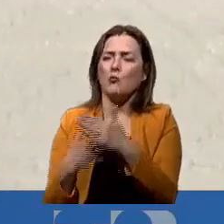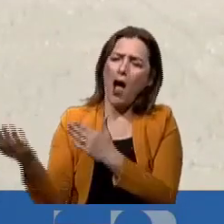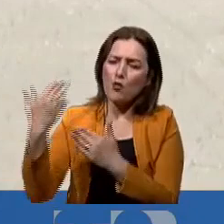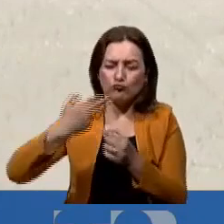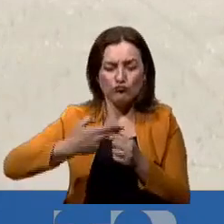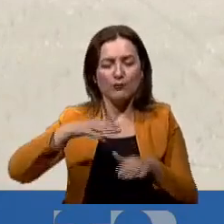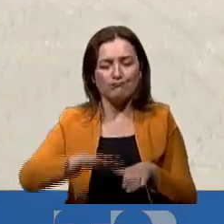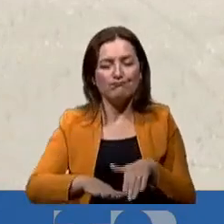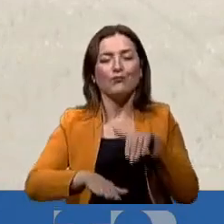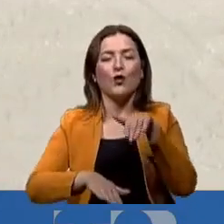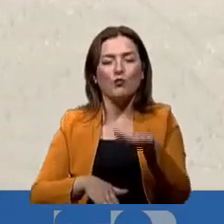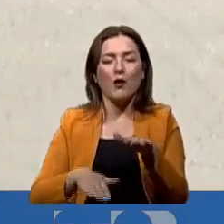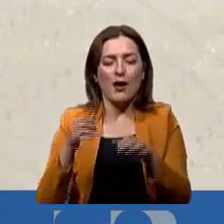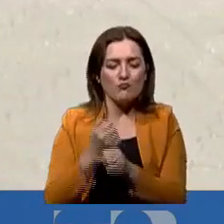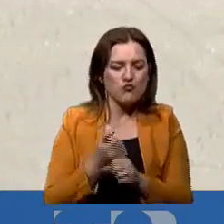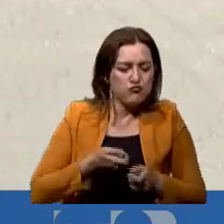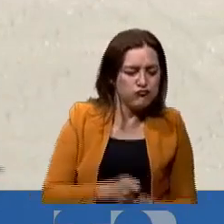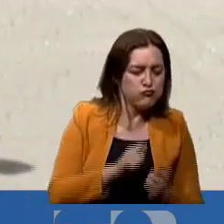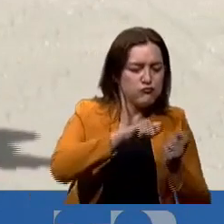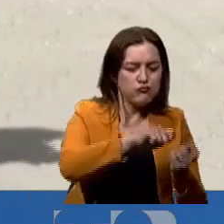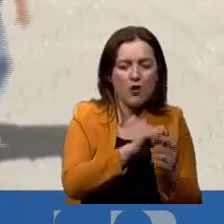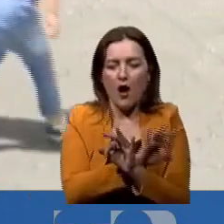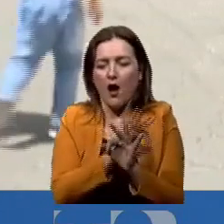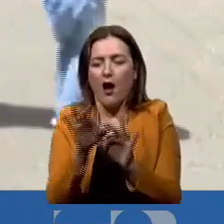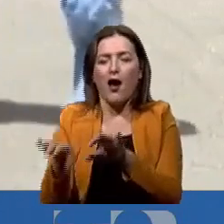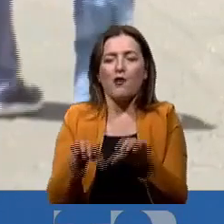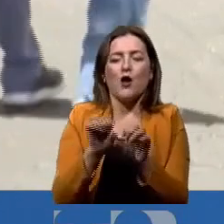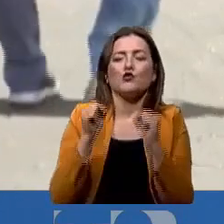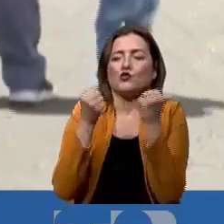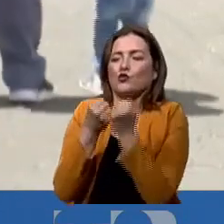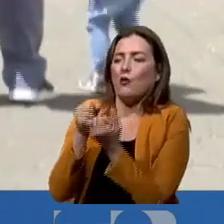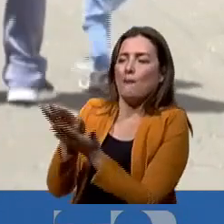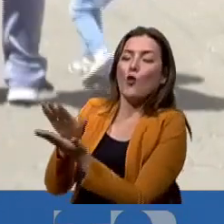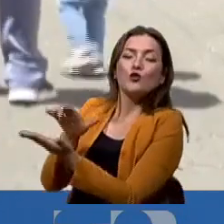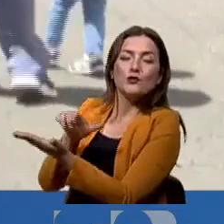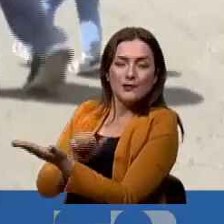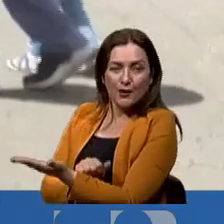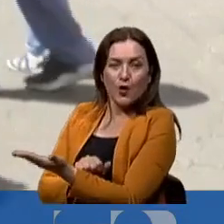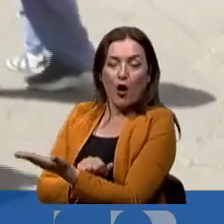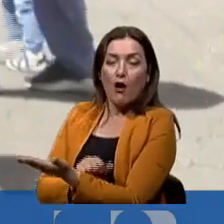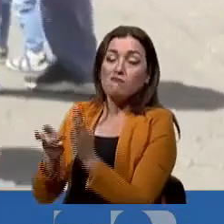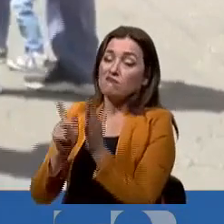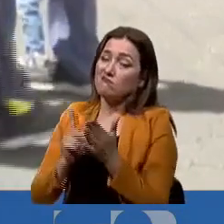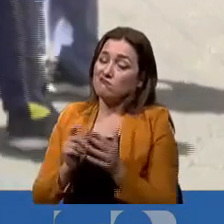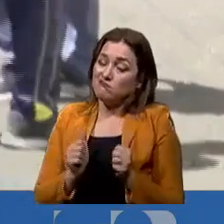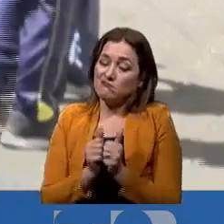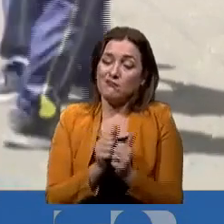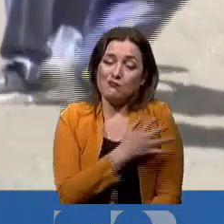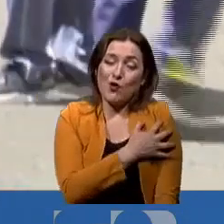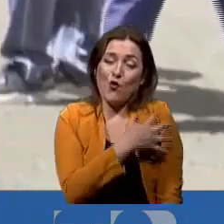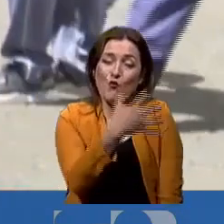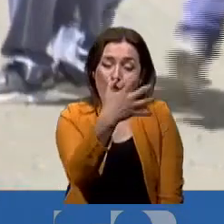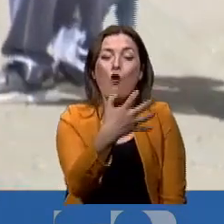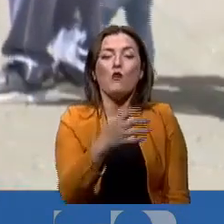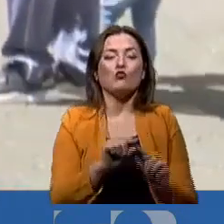caminando con los vecinos en mingas, en actividades sociales, en proyectos que sin lugar a dudas nos han unido, y eso ha fortalecido